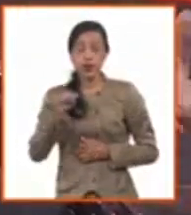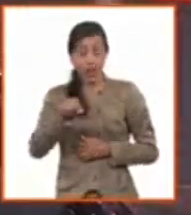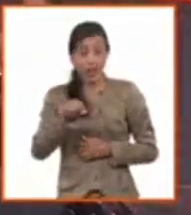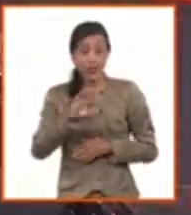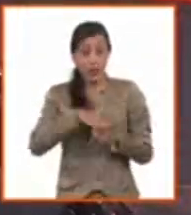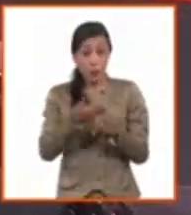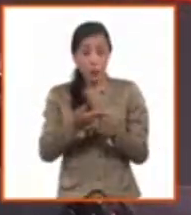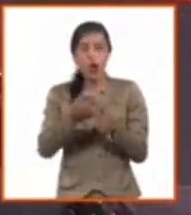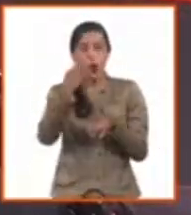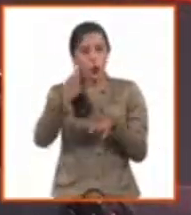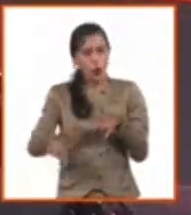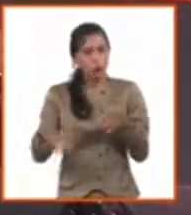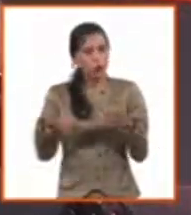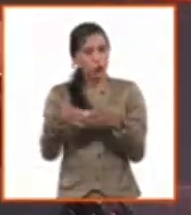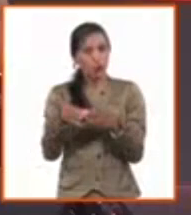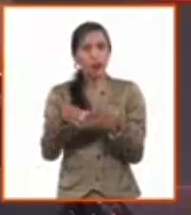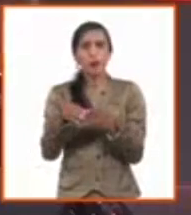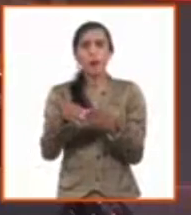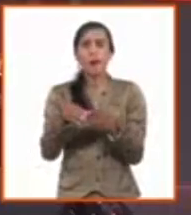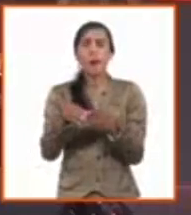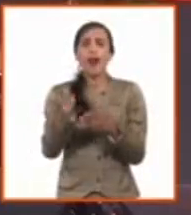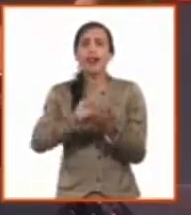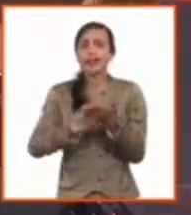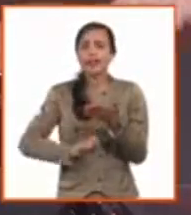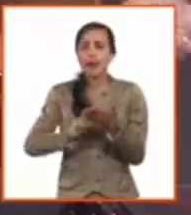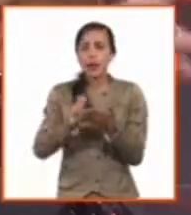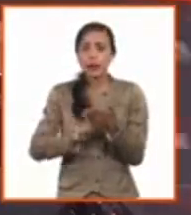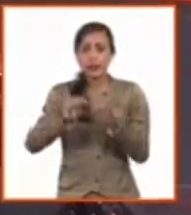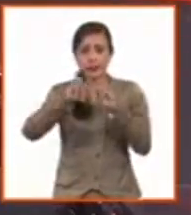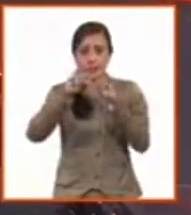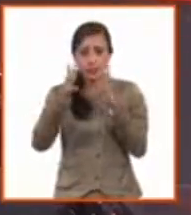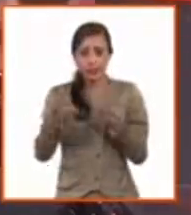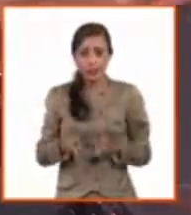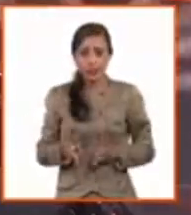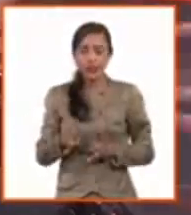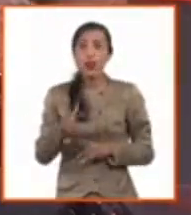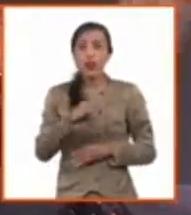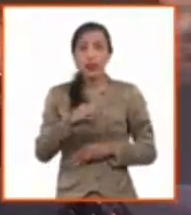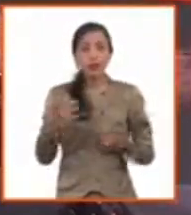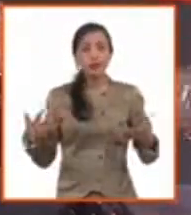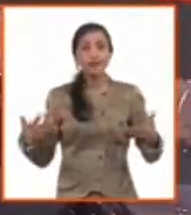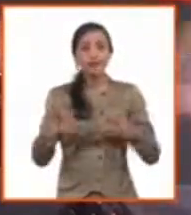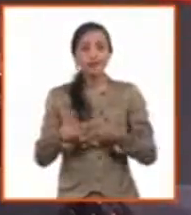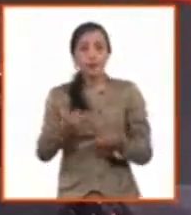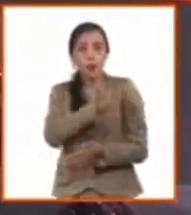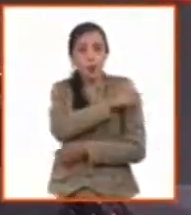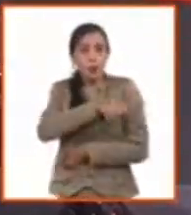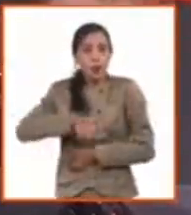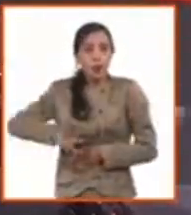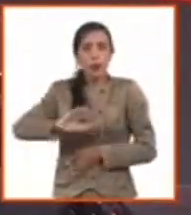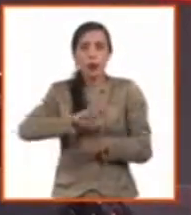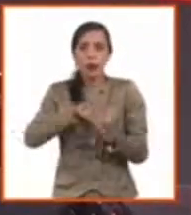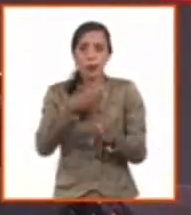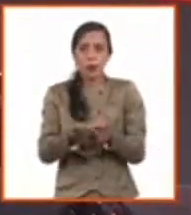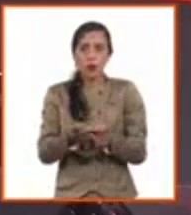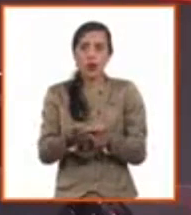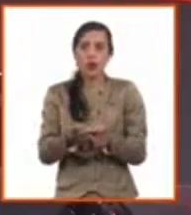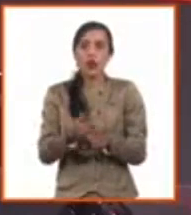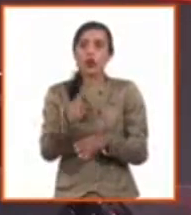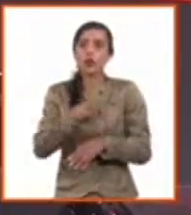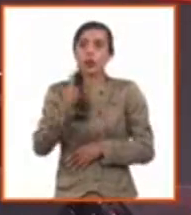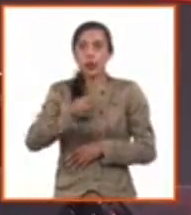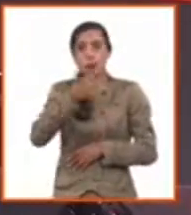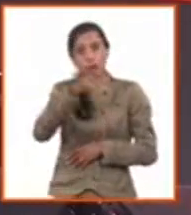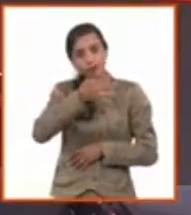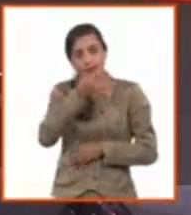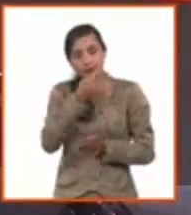que se deriven después otro conjunto de trámites en línea que tienen directamente involucrada a la población en el cual tendremos que por supuesto